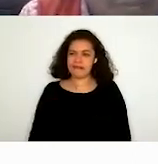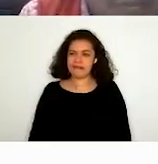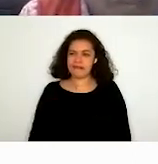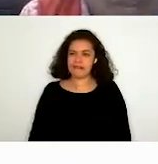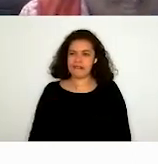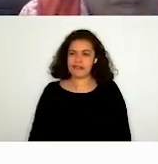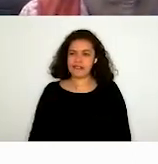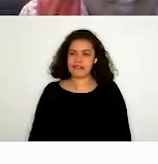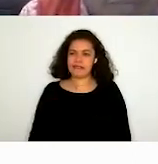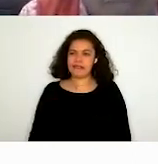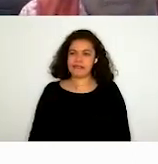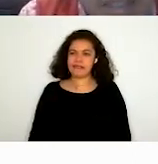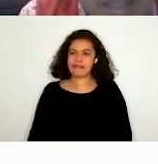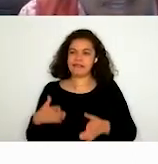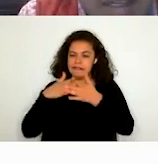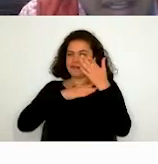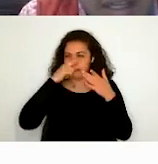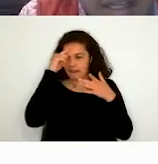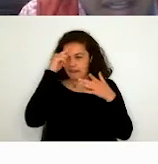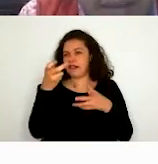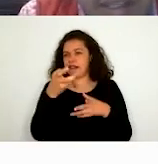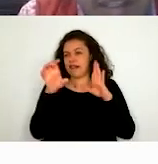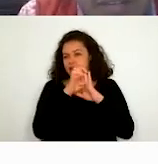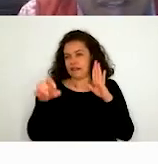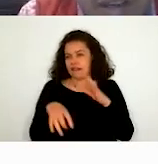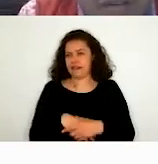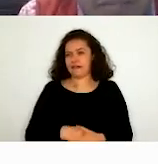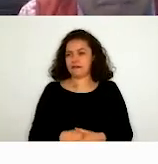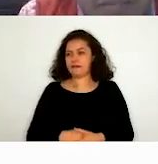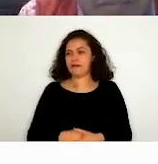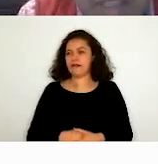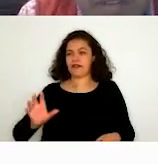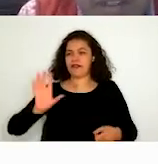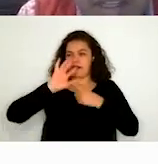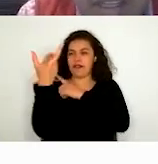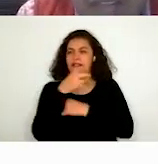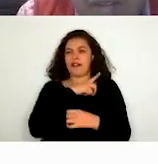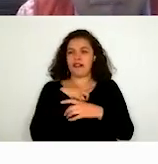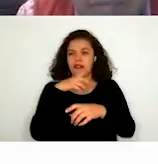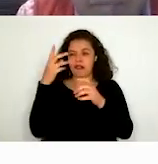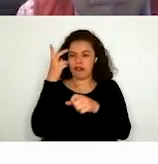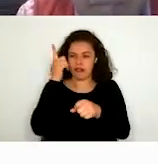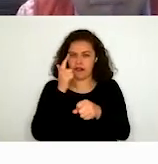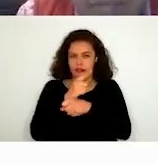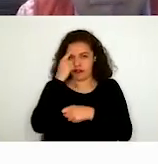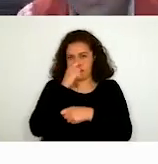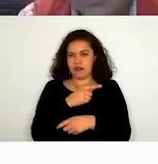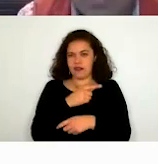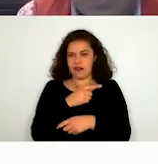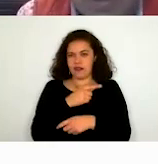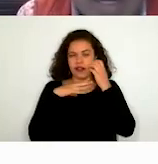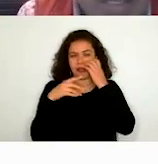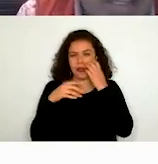bloquearla dado el caso. El comité deberá identificarlo, dejando registro del hallazgo en una minuta